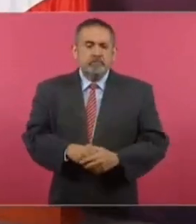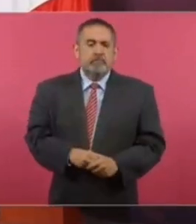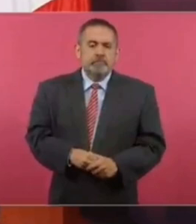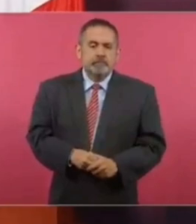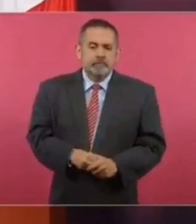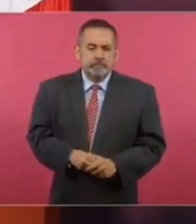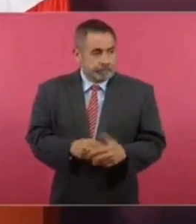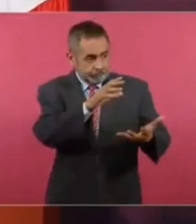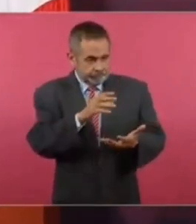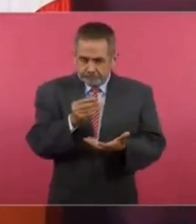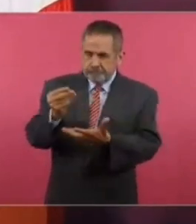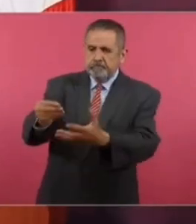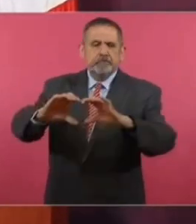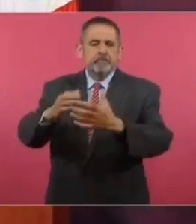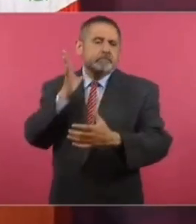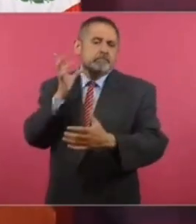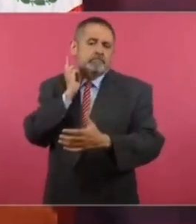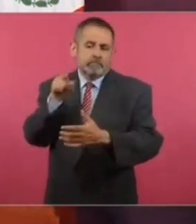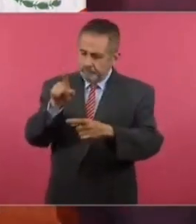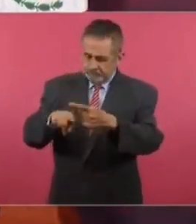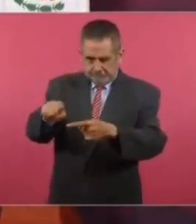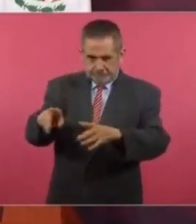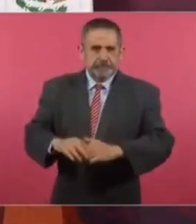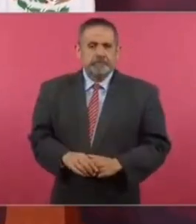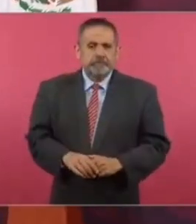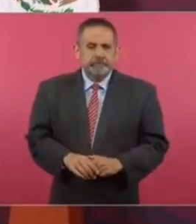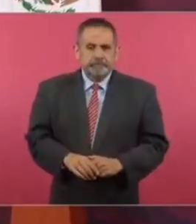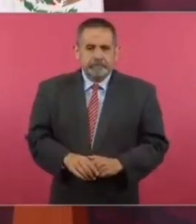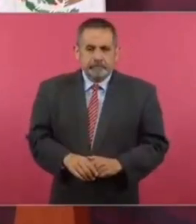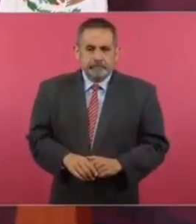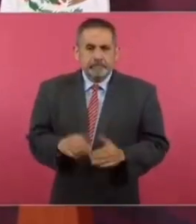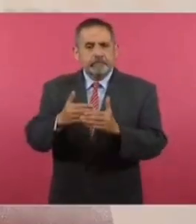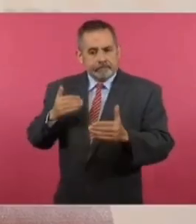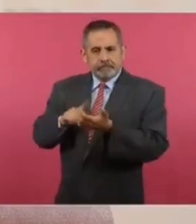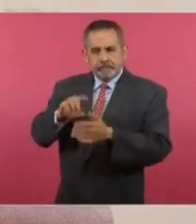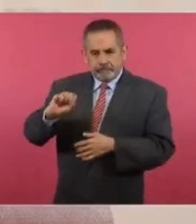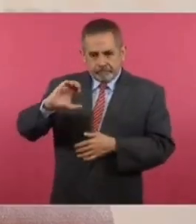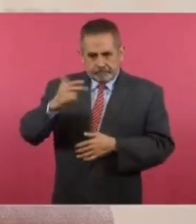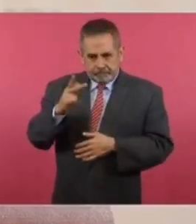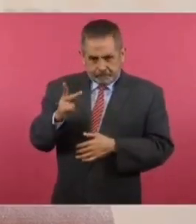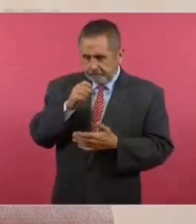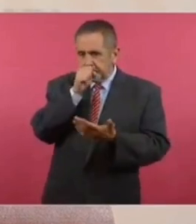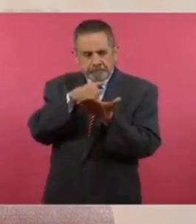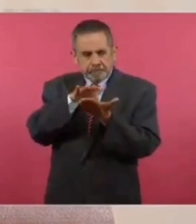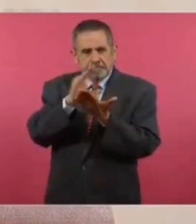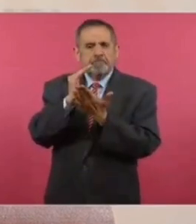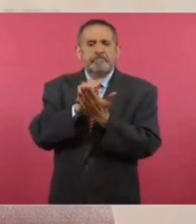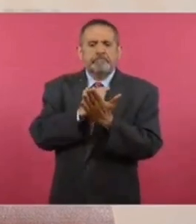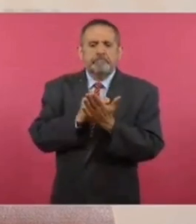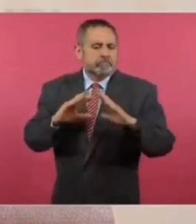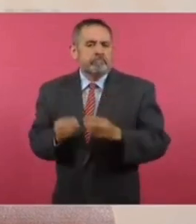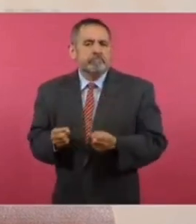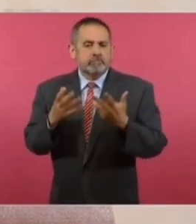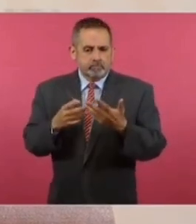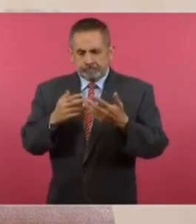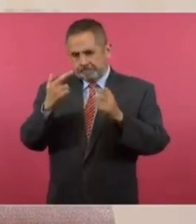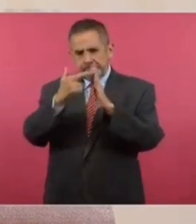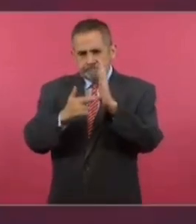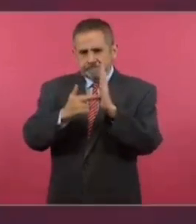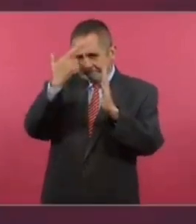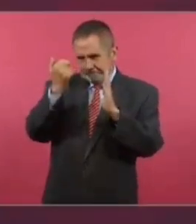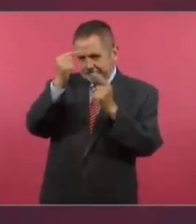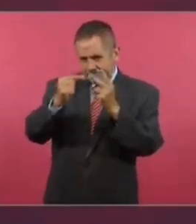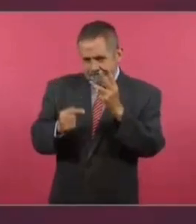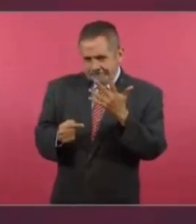se envía al congreso desde luego antes hacienda pública Los criterios